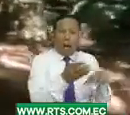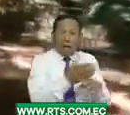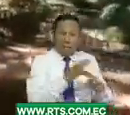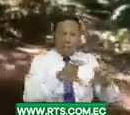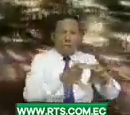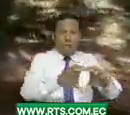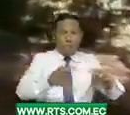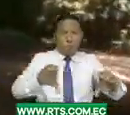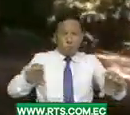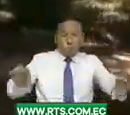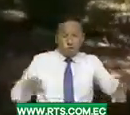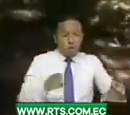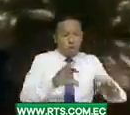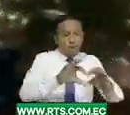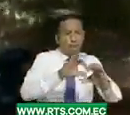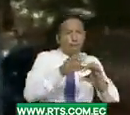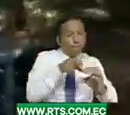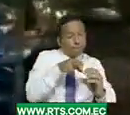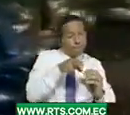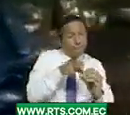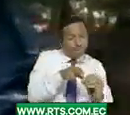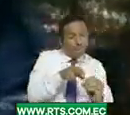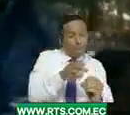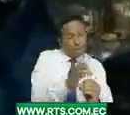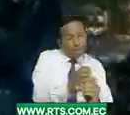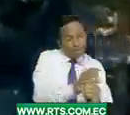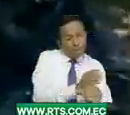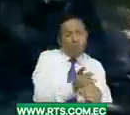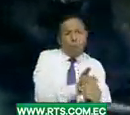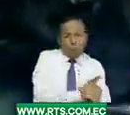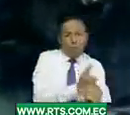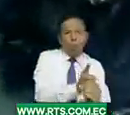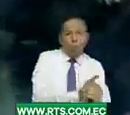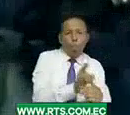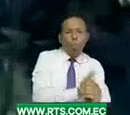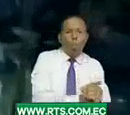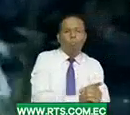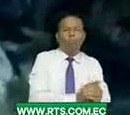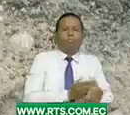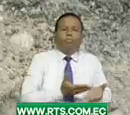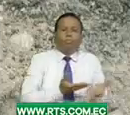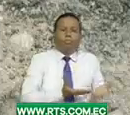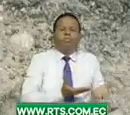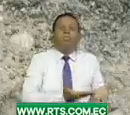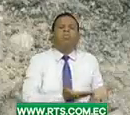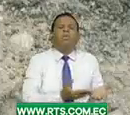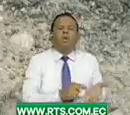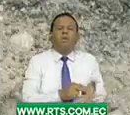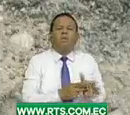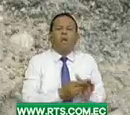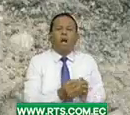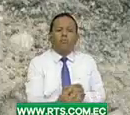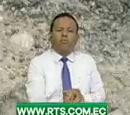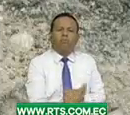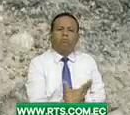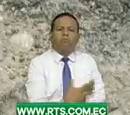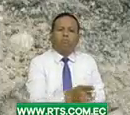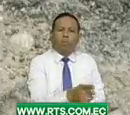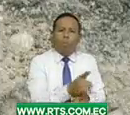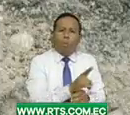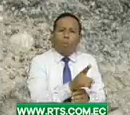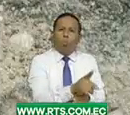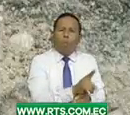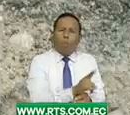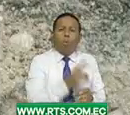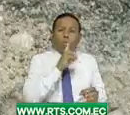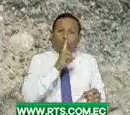ilegal que realizan a la tubería de Petroecuador. Estos llamados caliches sustraen la gasolina con